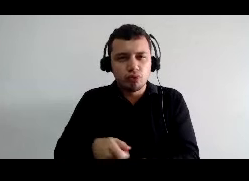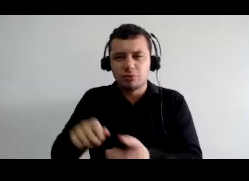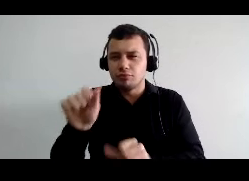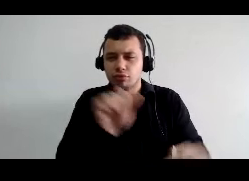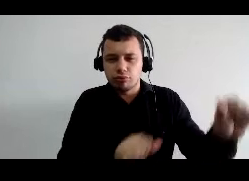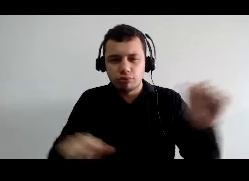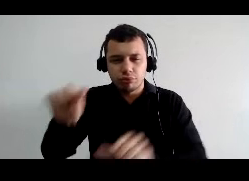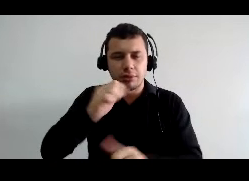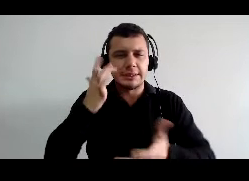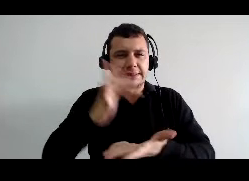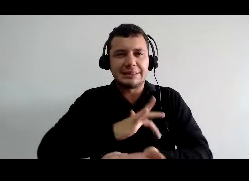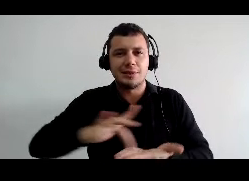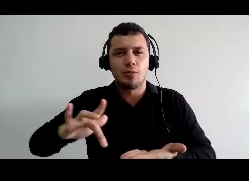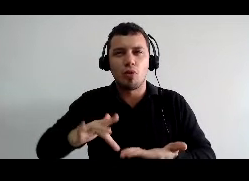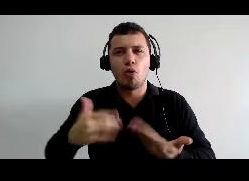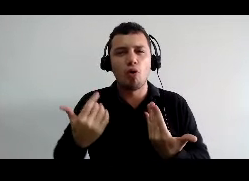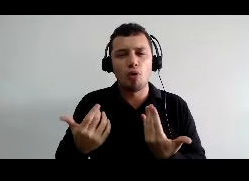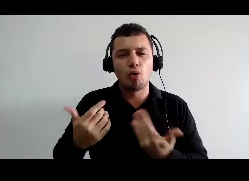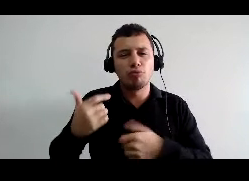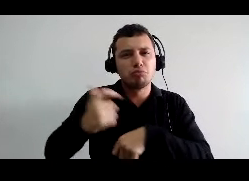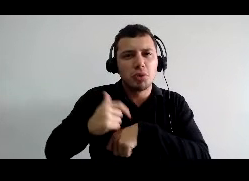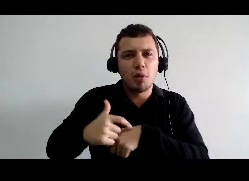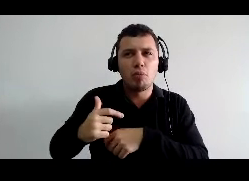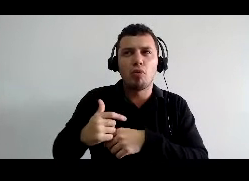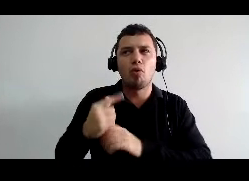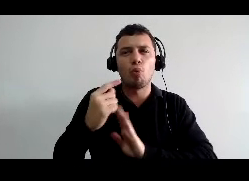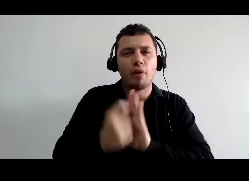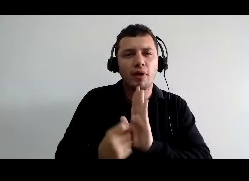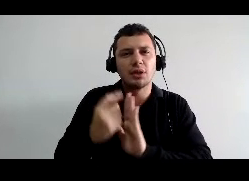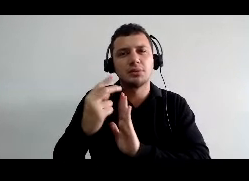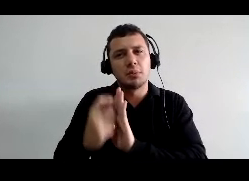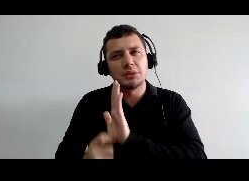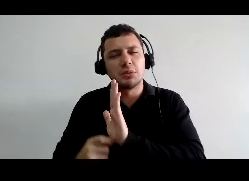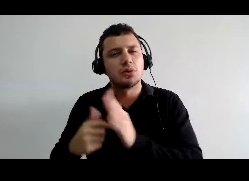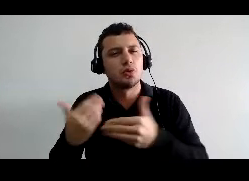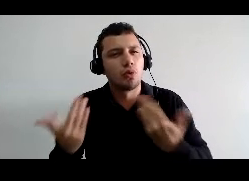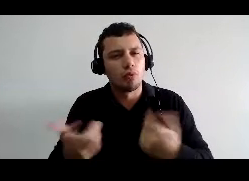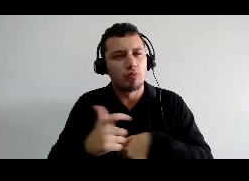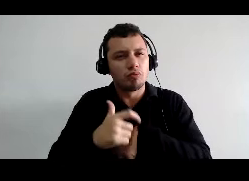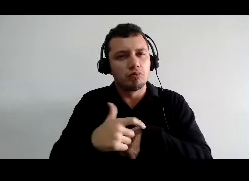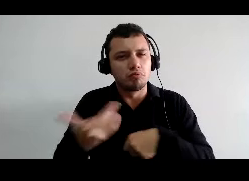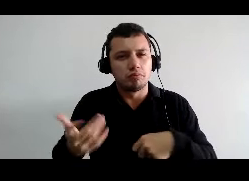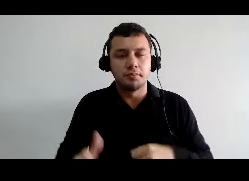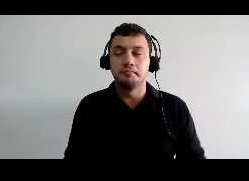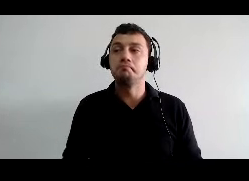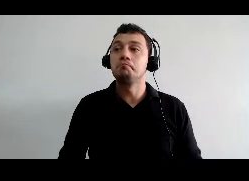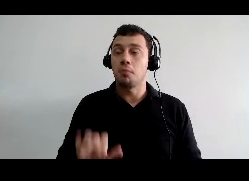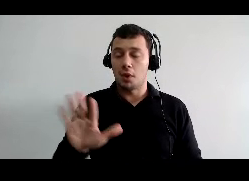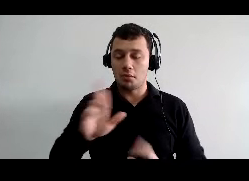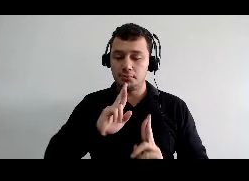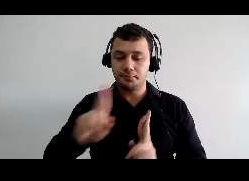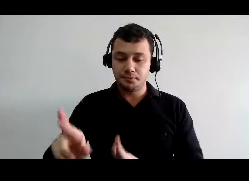procesos de limpieza y desinfección con la COVID-19 no es que vamos a decir